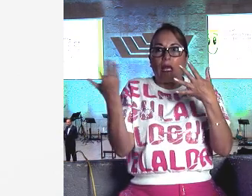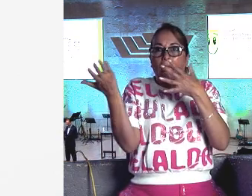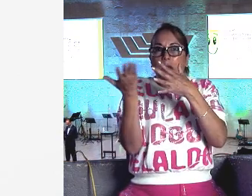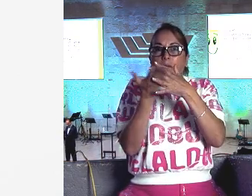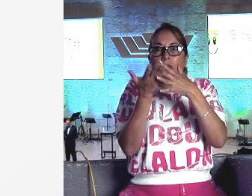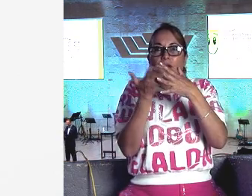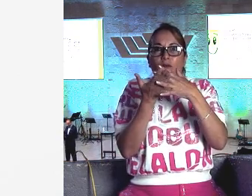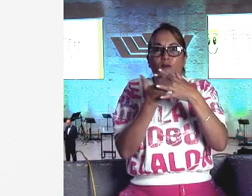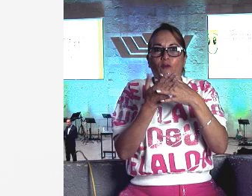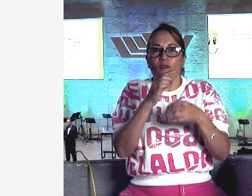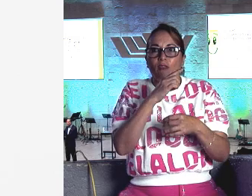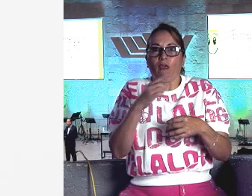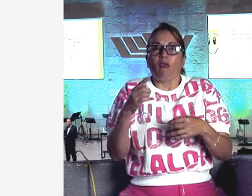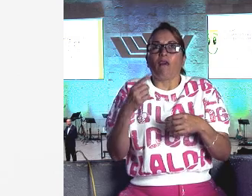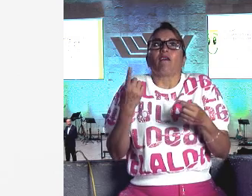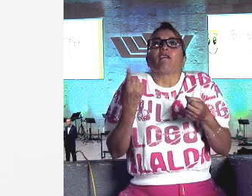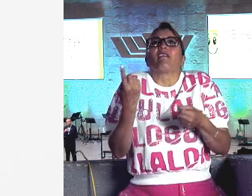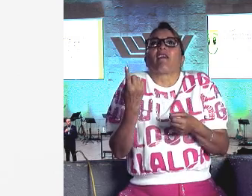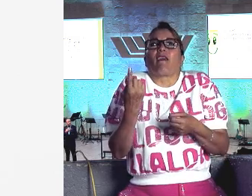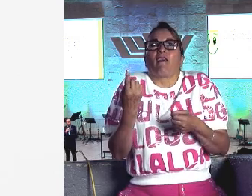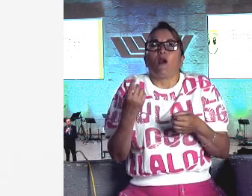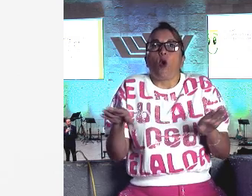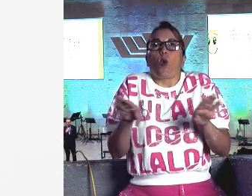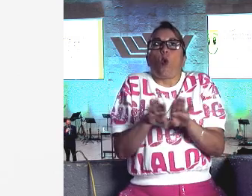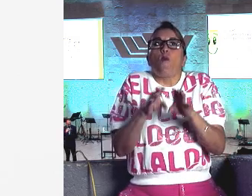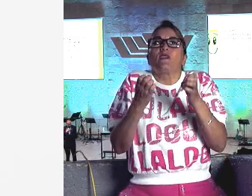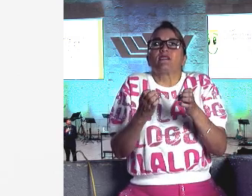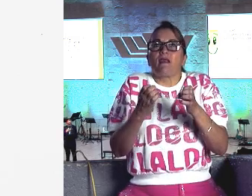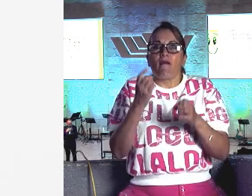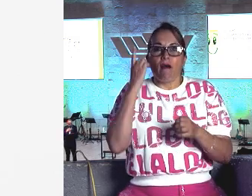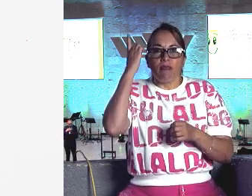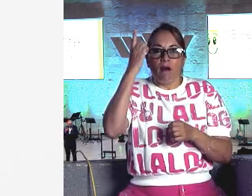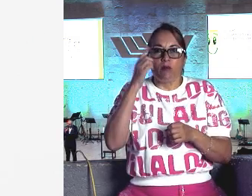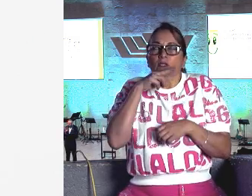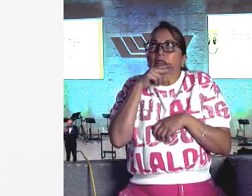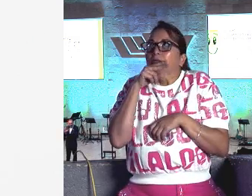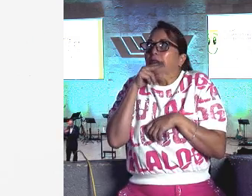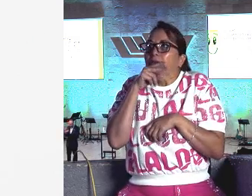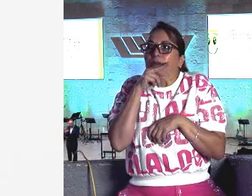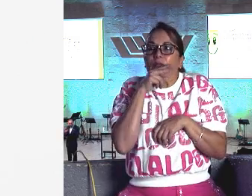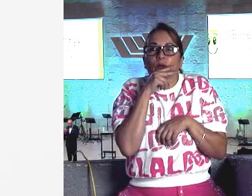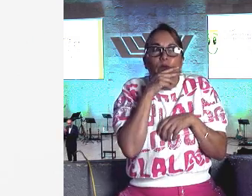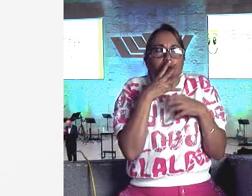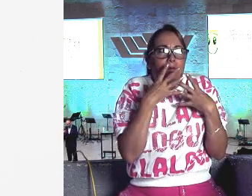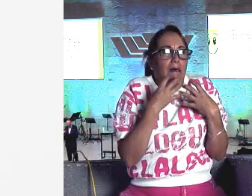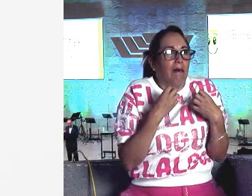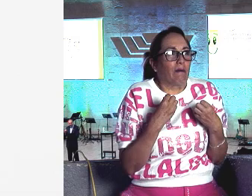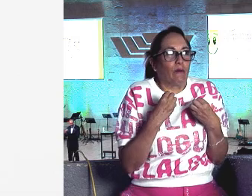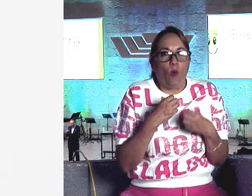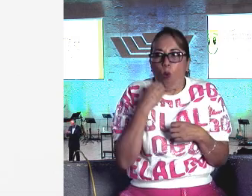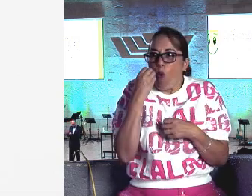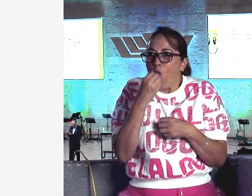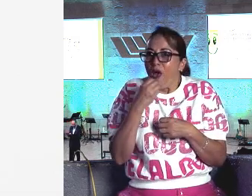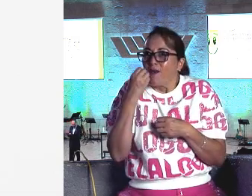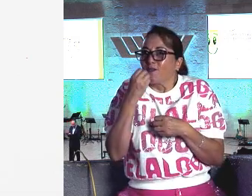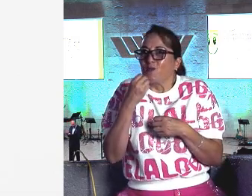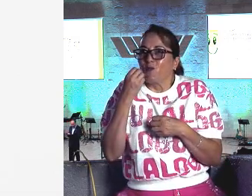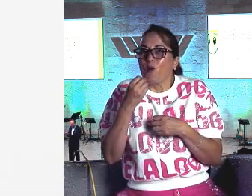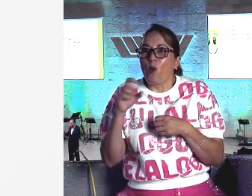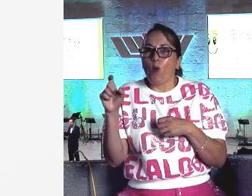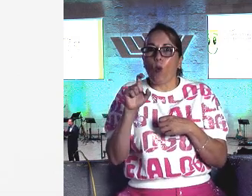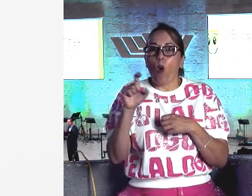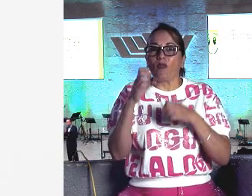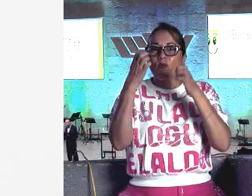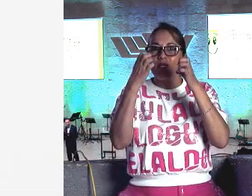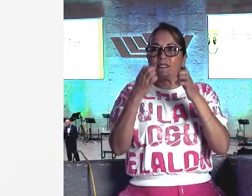qué? ¿Cómo estaba David? Con angustia. Másquil de David, oración que hizo cuando